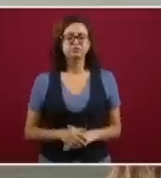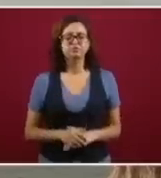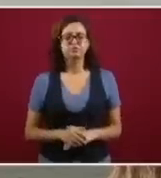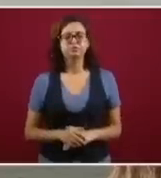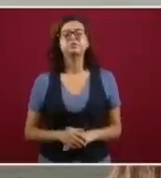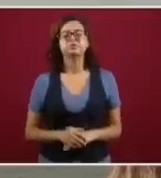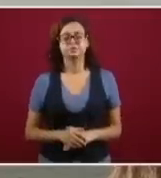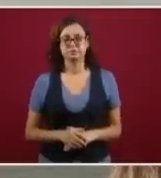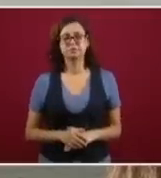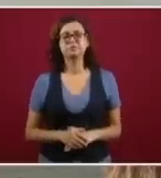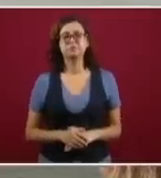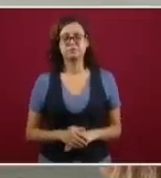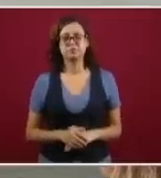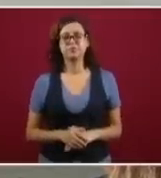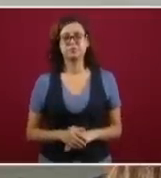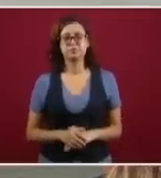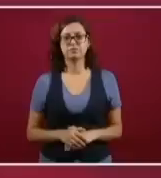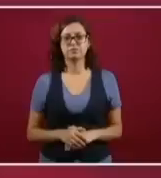pero sí,